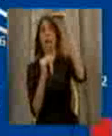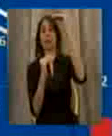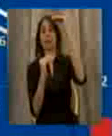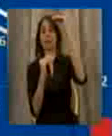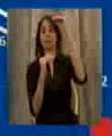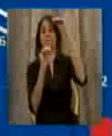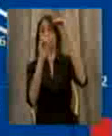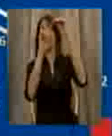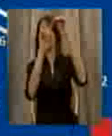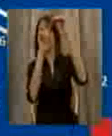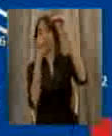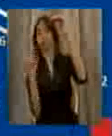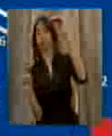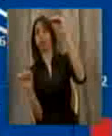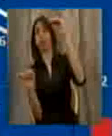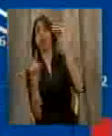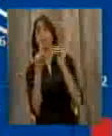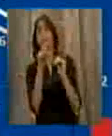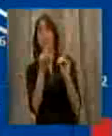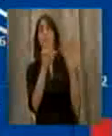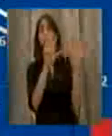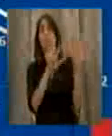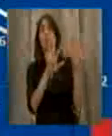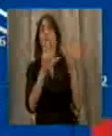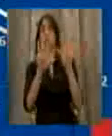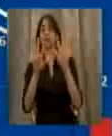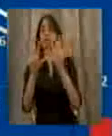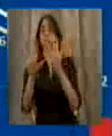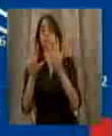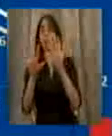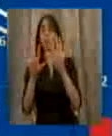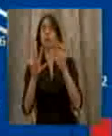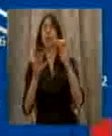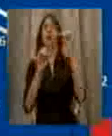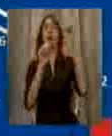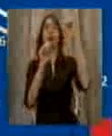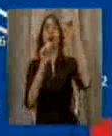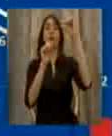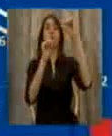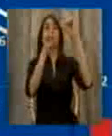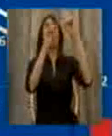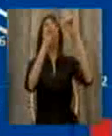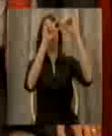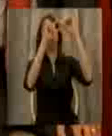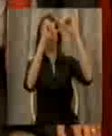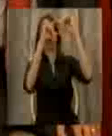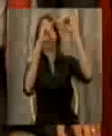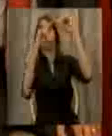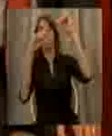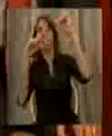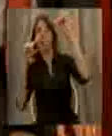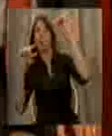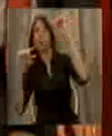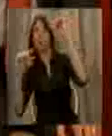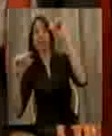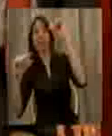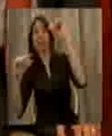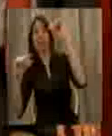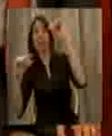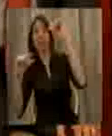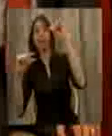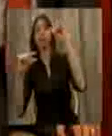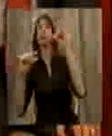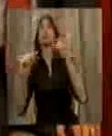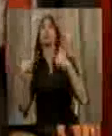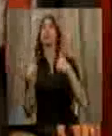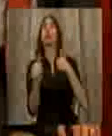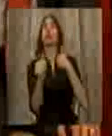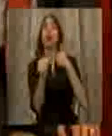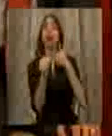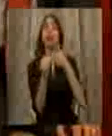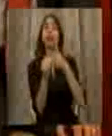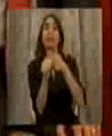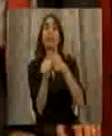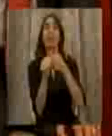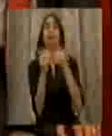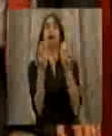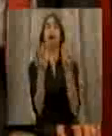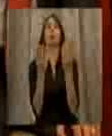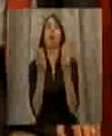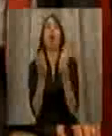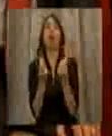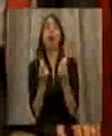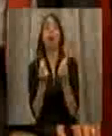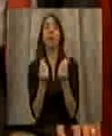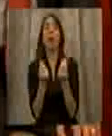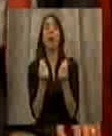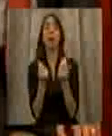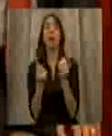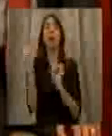en el año 1999 y cómo se ha ido acortando? Es decir, nos hemos ido acercando en materia de calidad